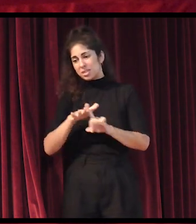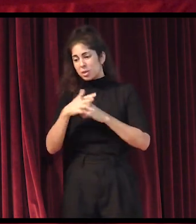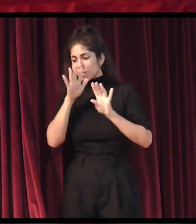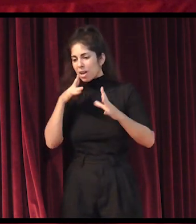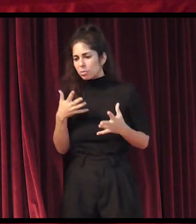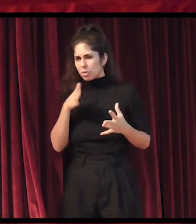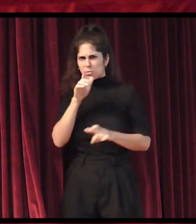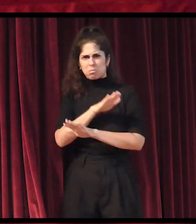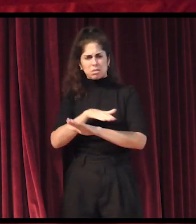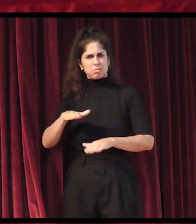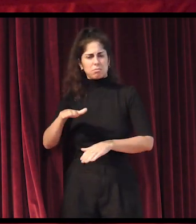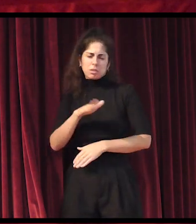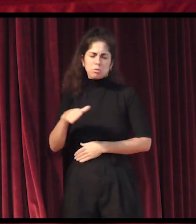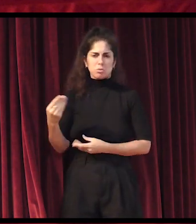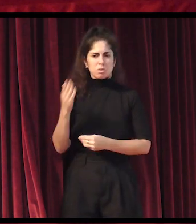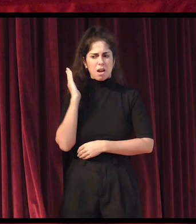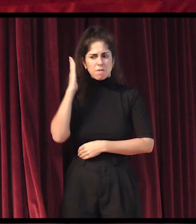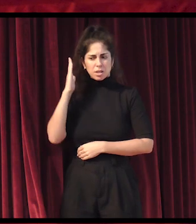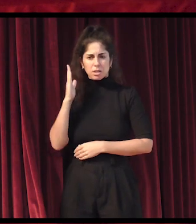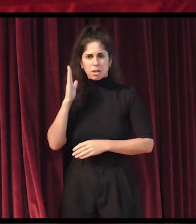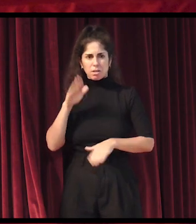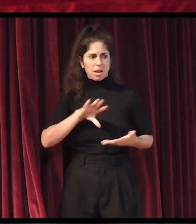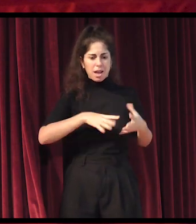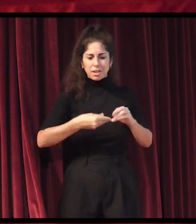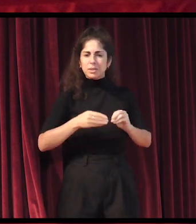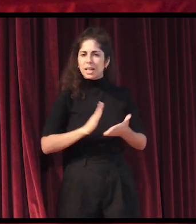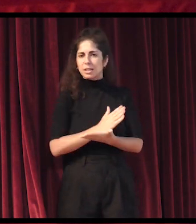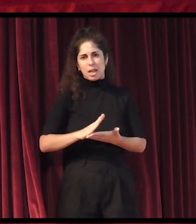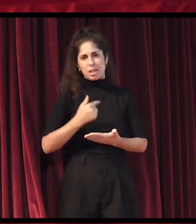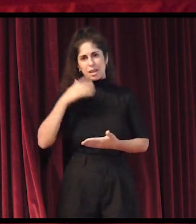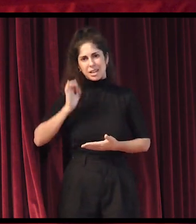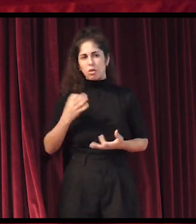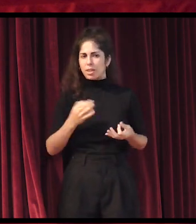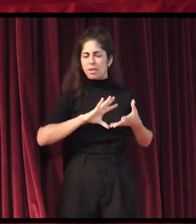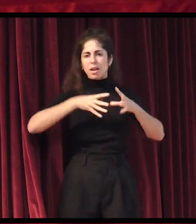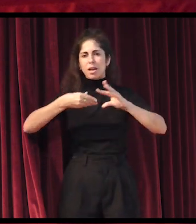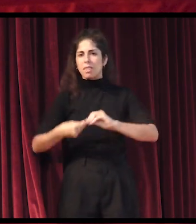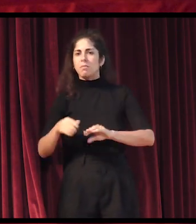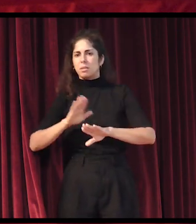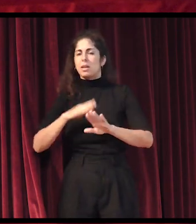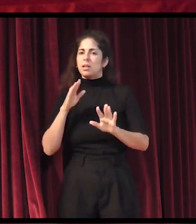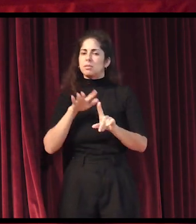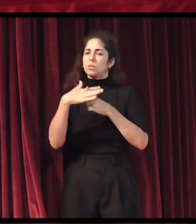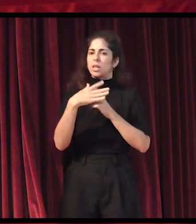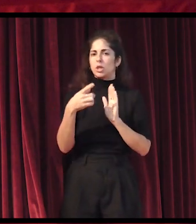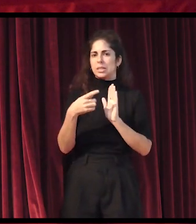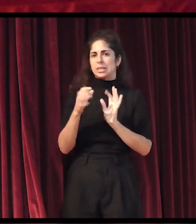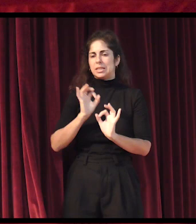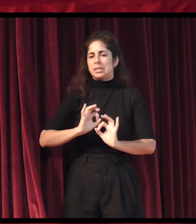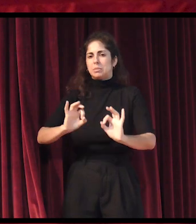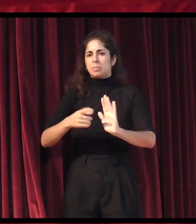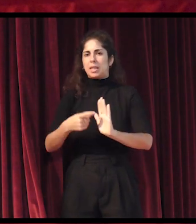personas, no han actuado de la manera que yo creo que se tiene que actuar bajo pues eso, las directrices de la